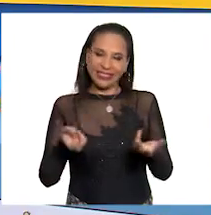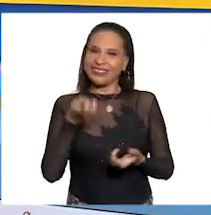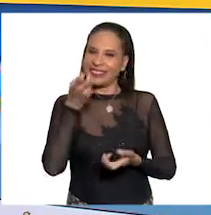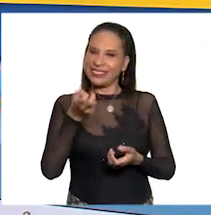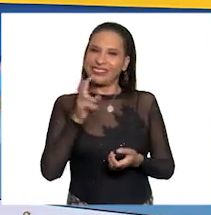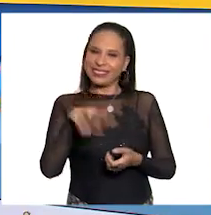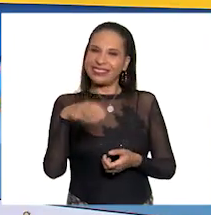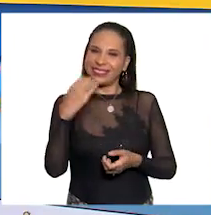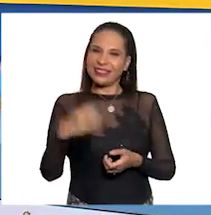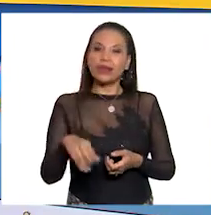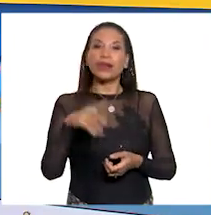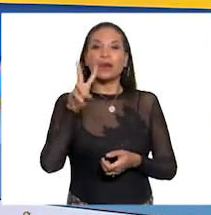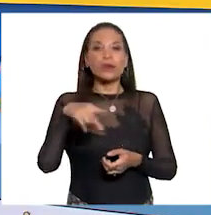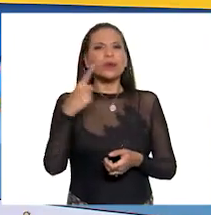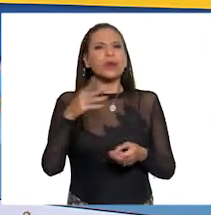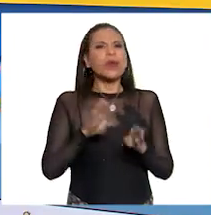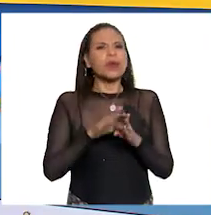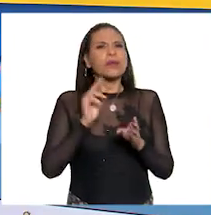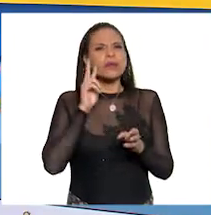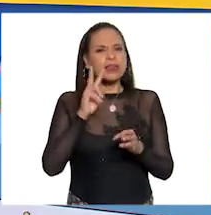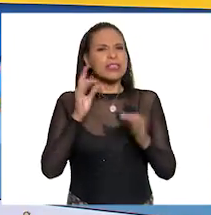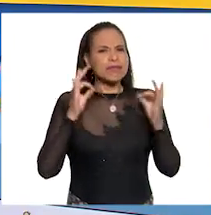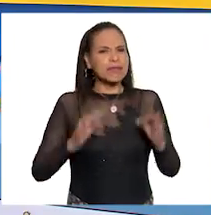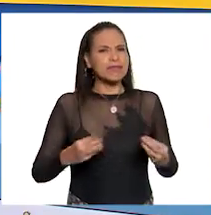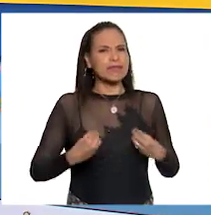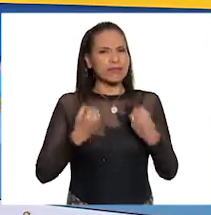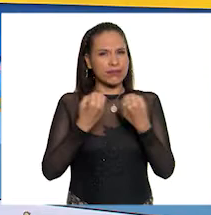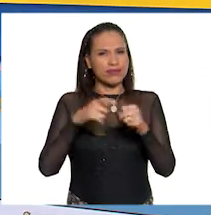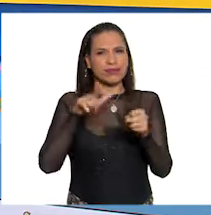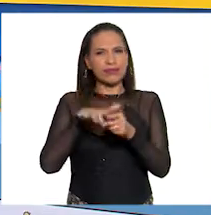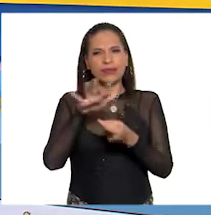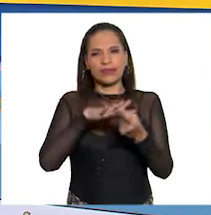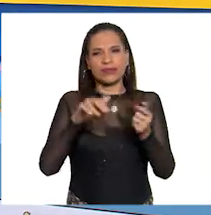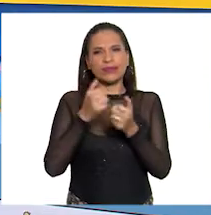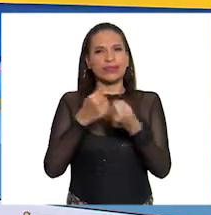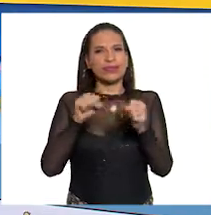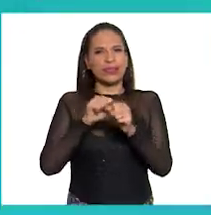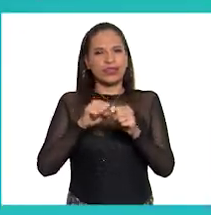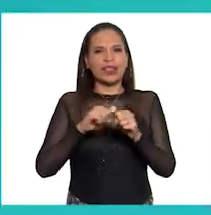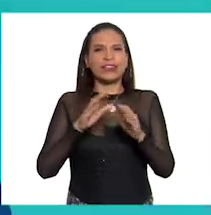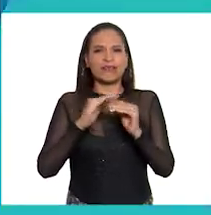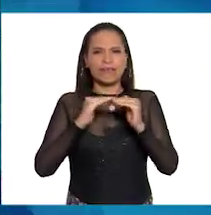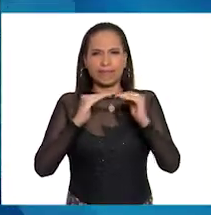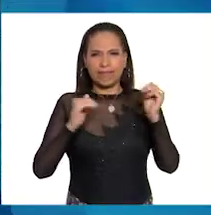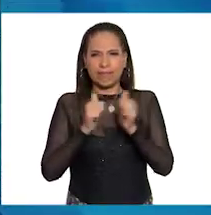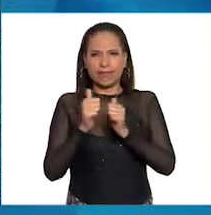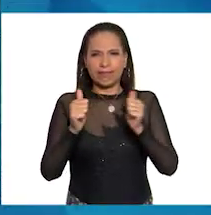correcto. Una realidad social que estaba caracterizada por una sociedad dividida y clasista,